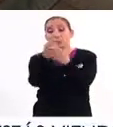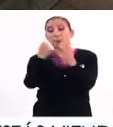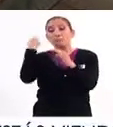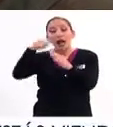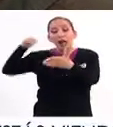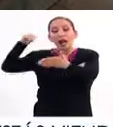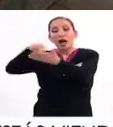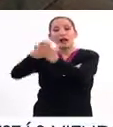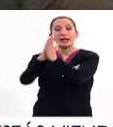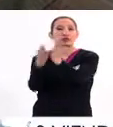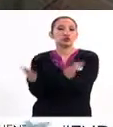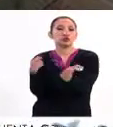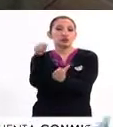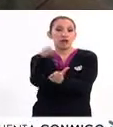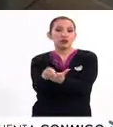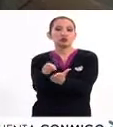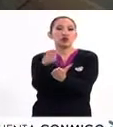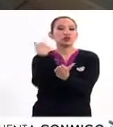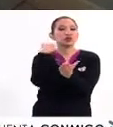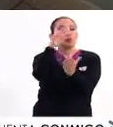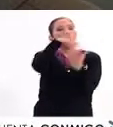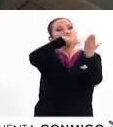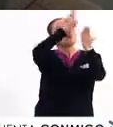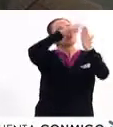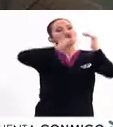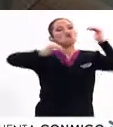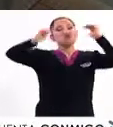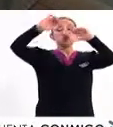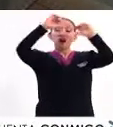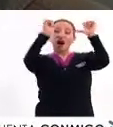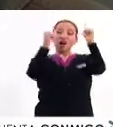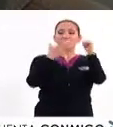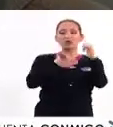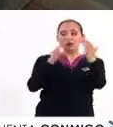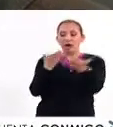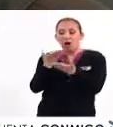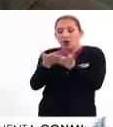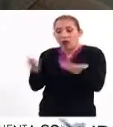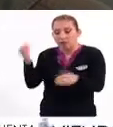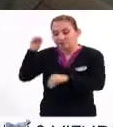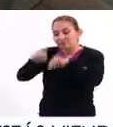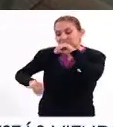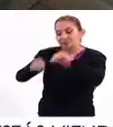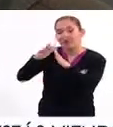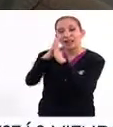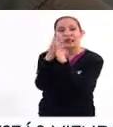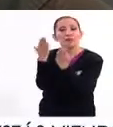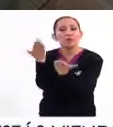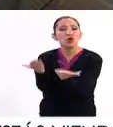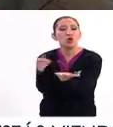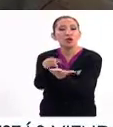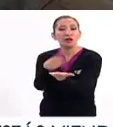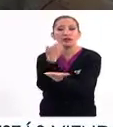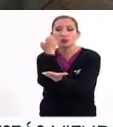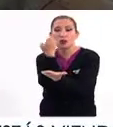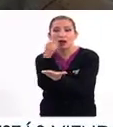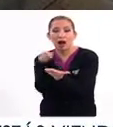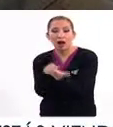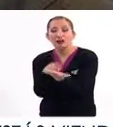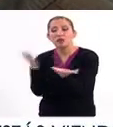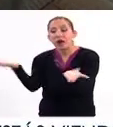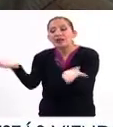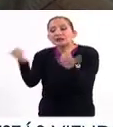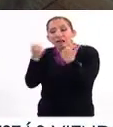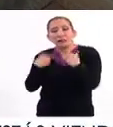que además tenía mucho más difusión y acercaba mucho más a la gente. Entonces yo creo que mientras los artistas se comprometan más y